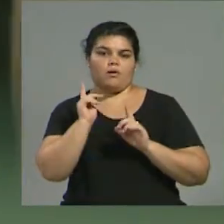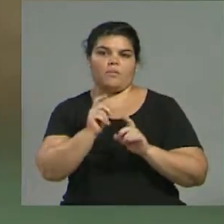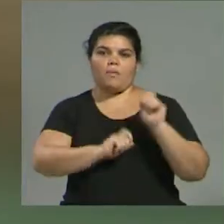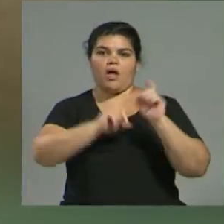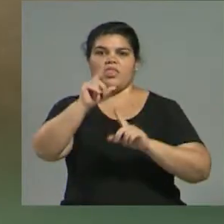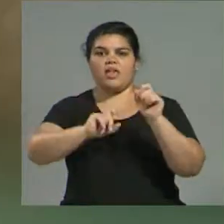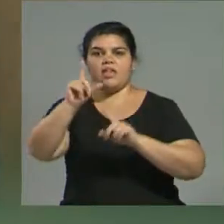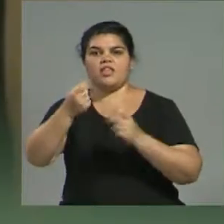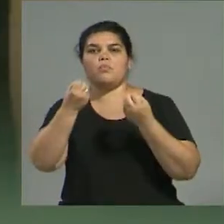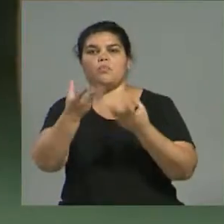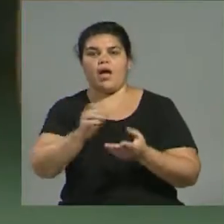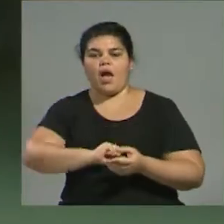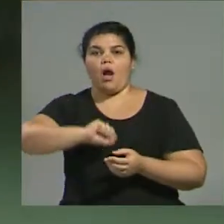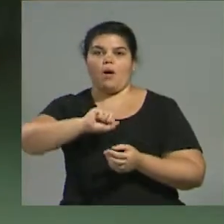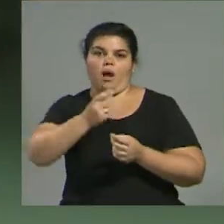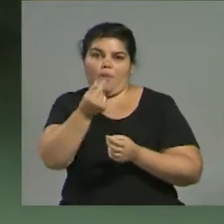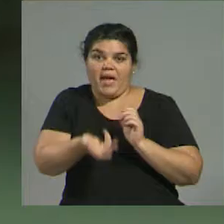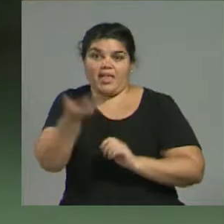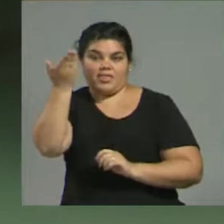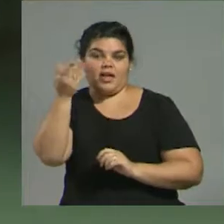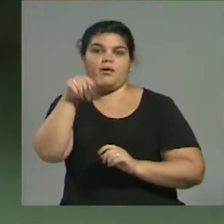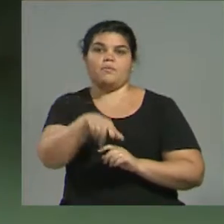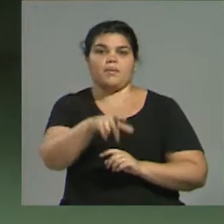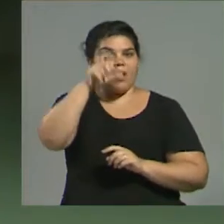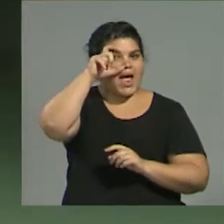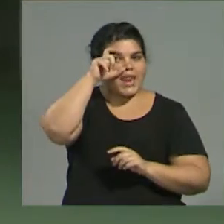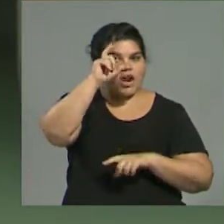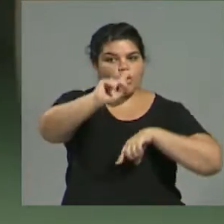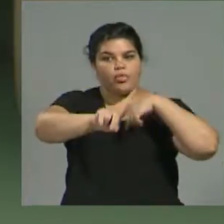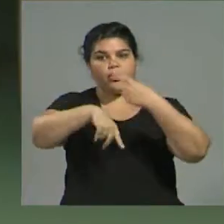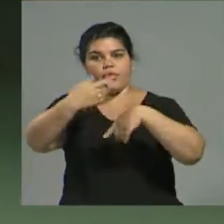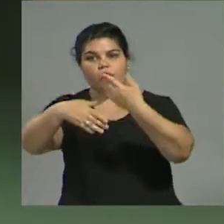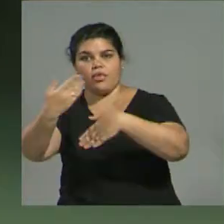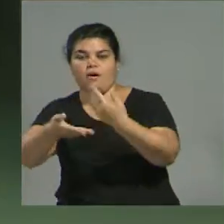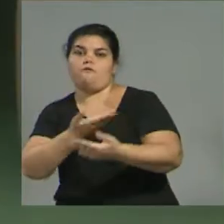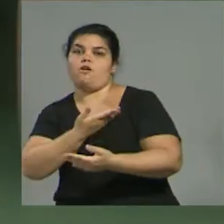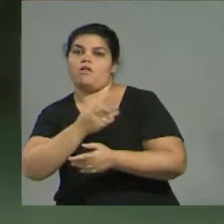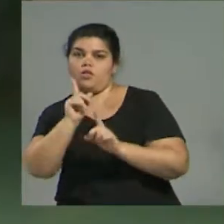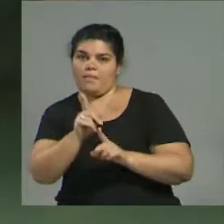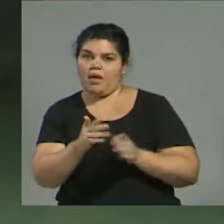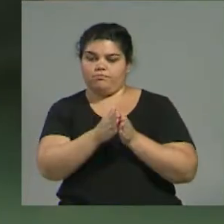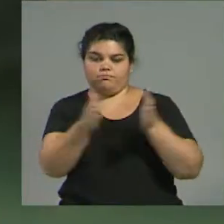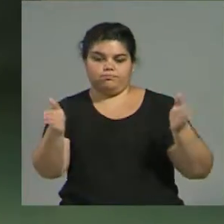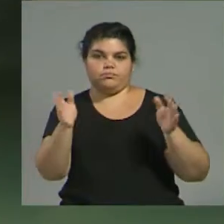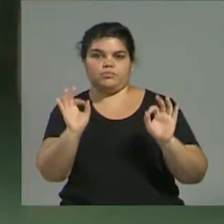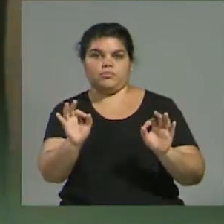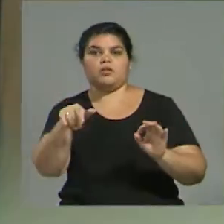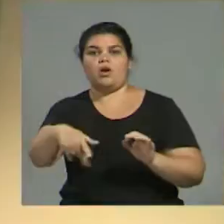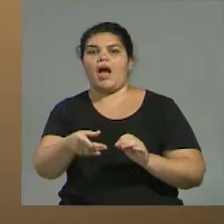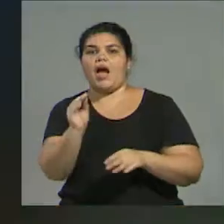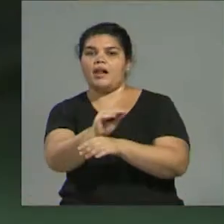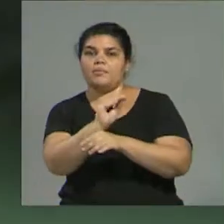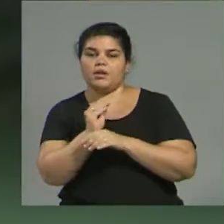precios que aumentaron en enero, como es el caso de los combustibles, que tiene impacto en febrero. Y el rubro alimentos y bebidas es uno de los rubros que más